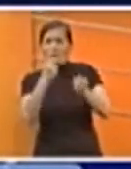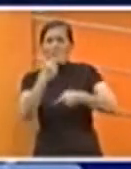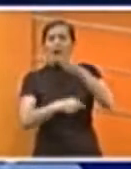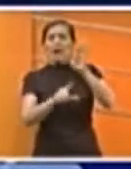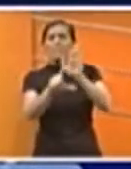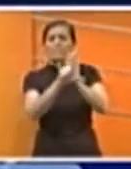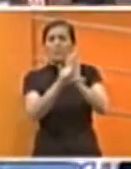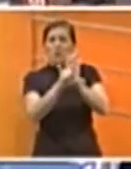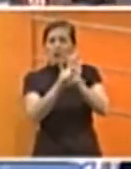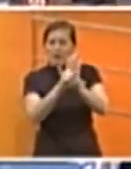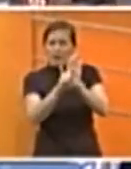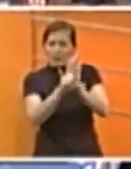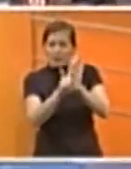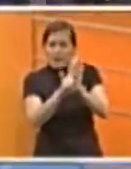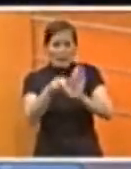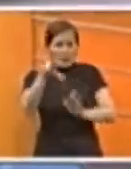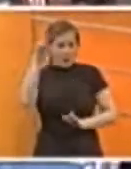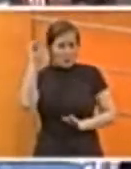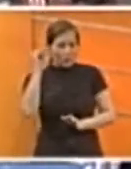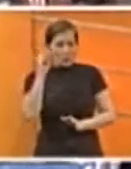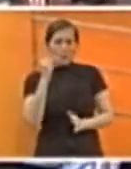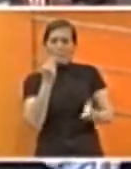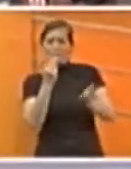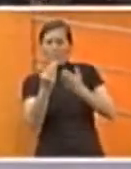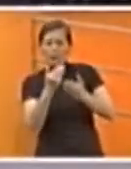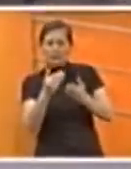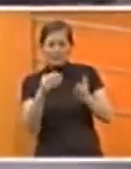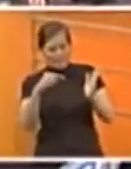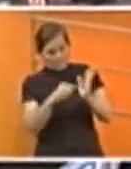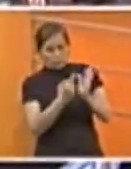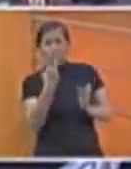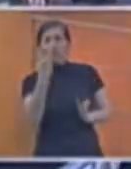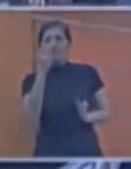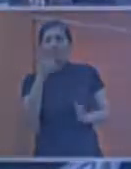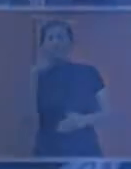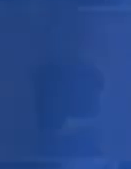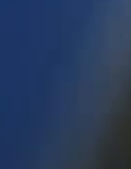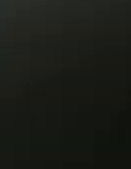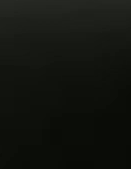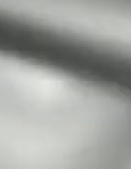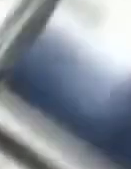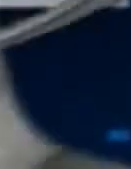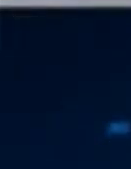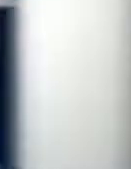de creación de Inforconf, en principio, está fijado en el punto 20 del orden del día.